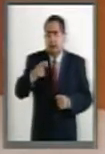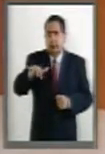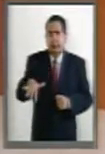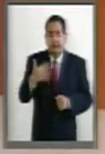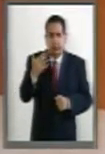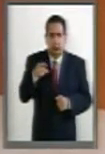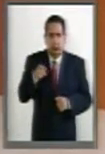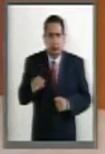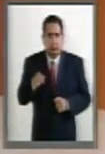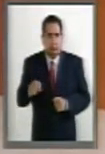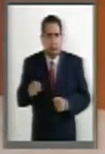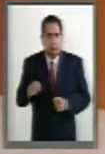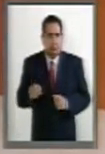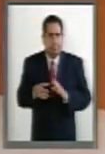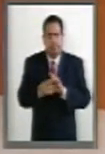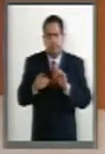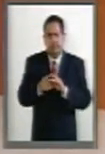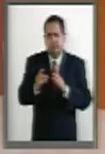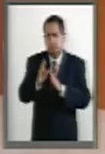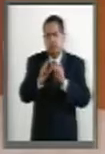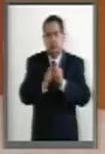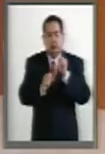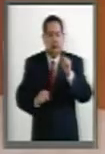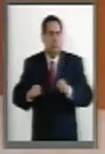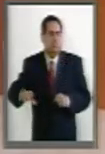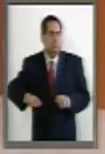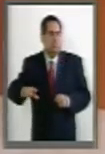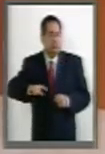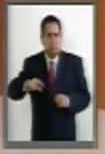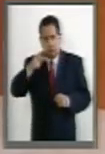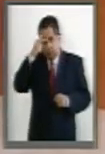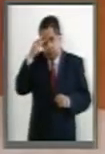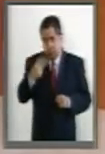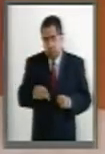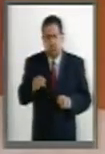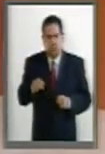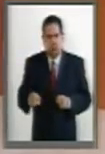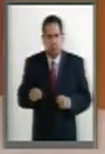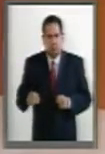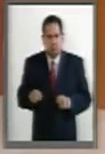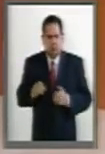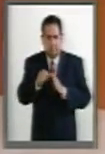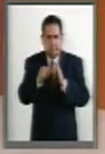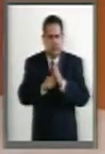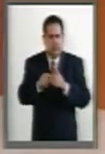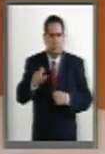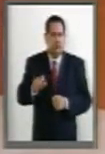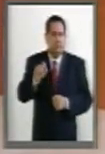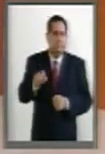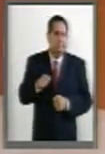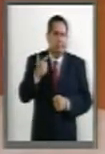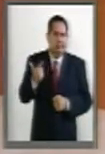115, en la Constitución Política de los Estados Unidos Mexicanos, en su artículo 27,